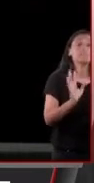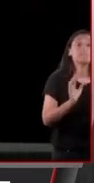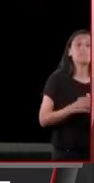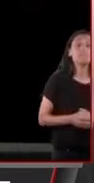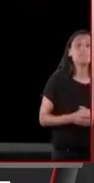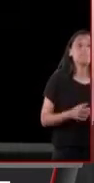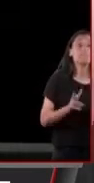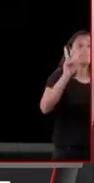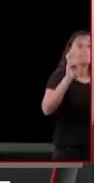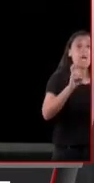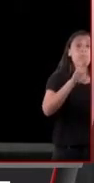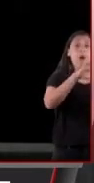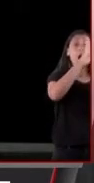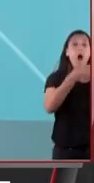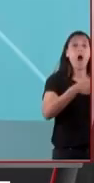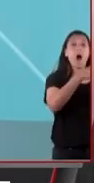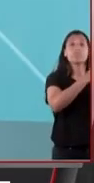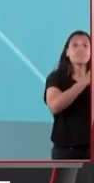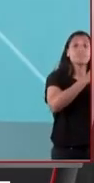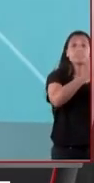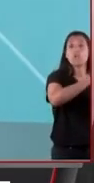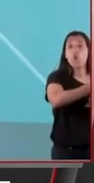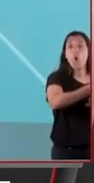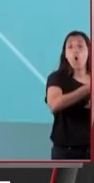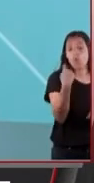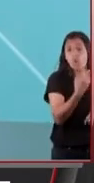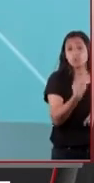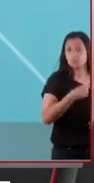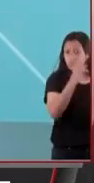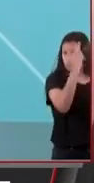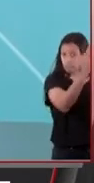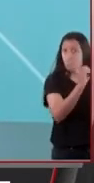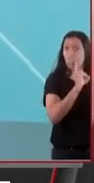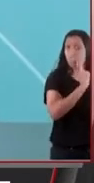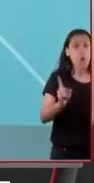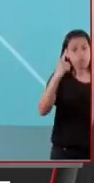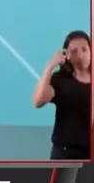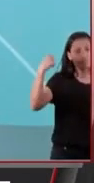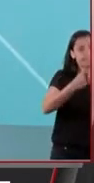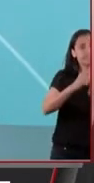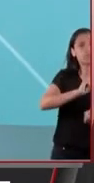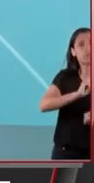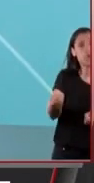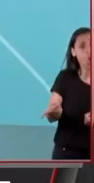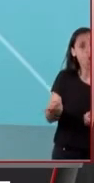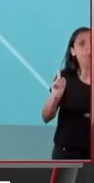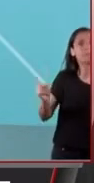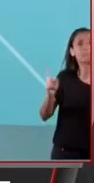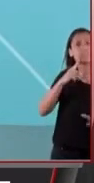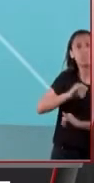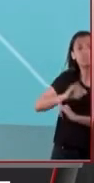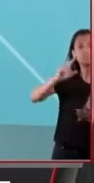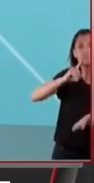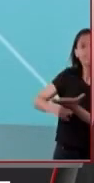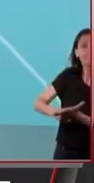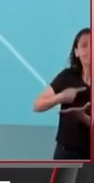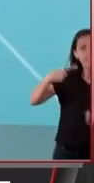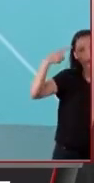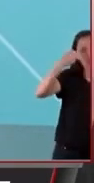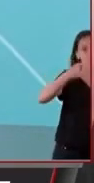de fondo, no se vota. Tanto en Tucumán como en San Juan, donde allí el gobernador Sergio Uñac